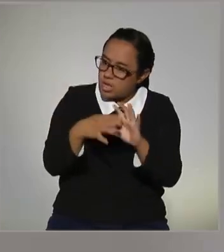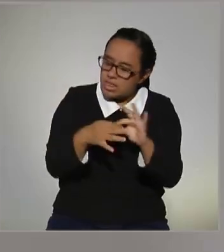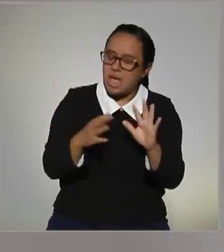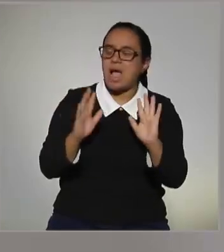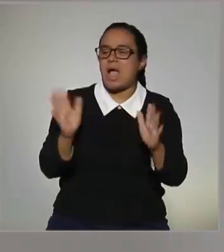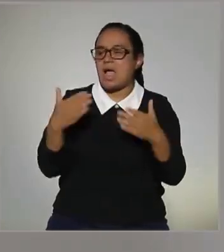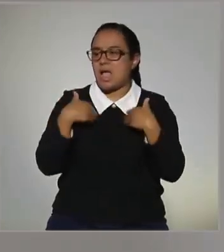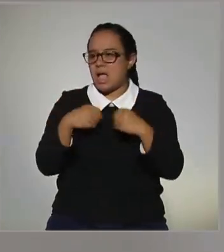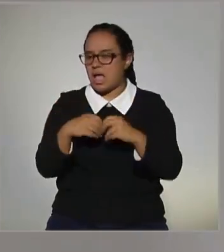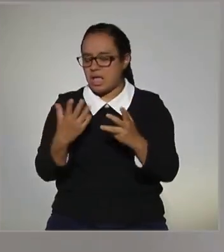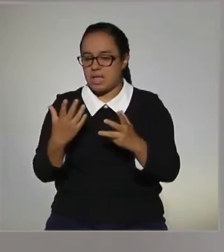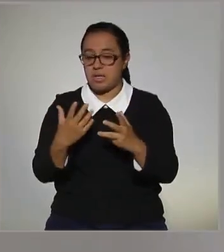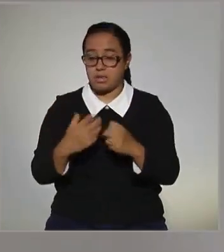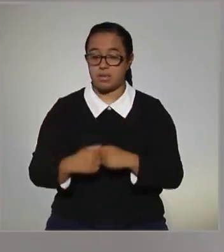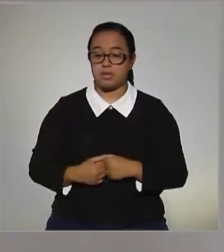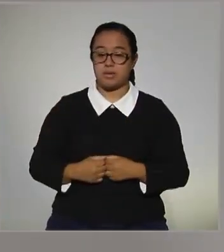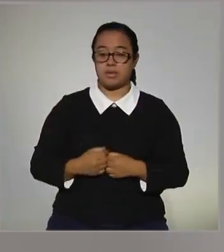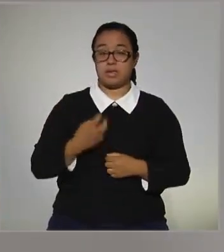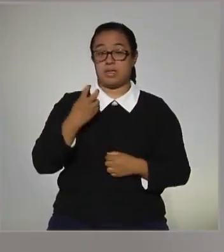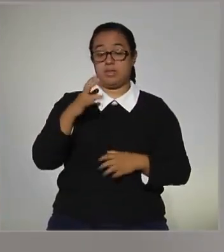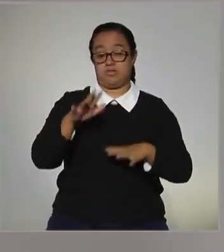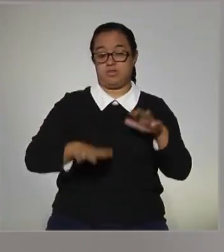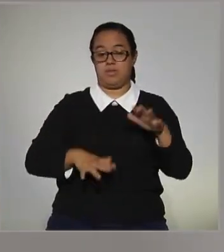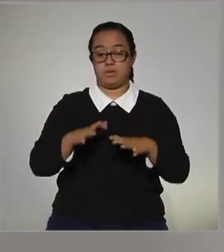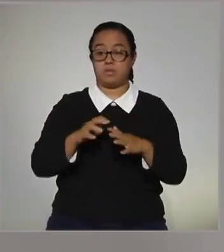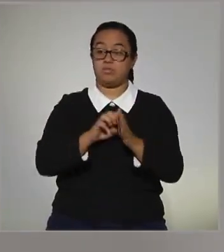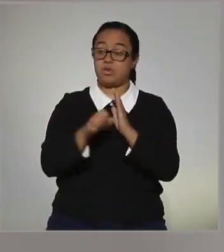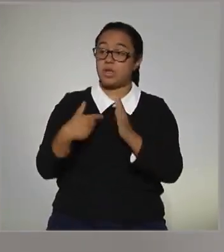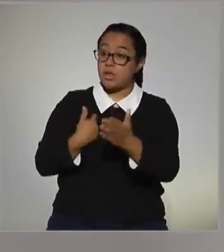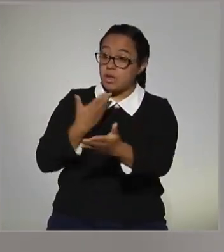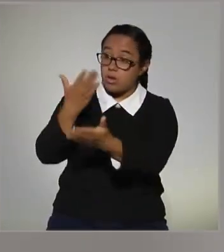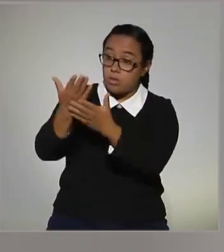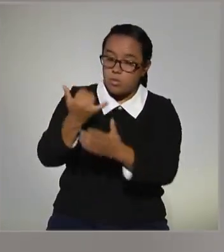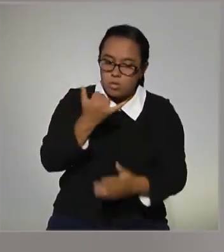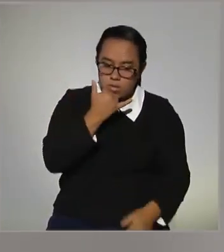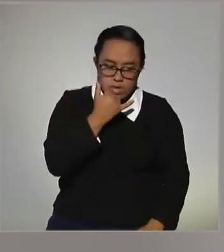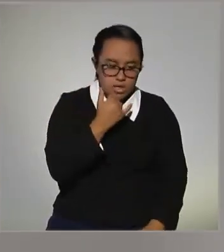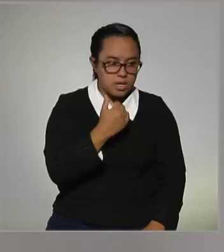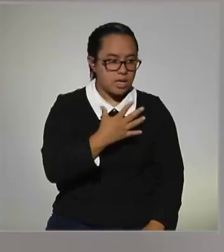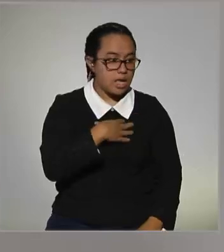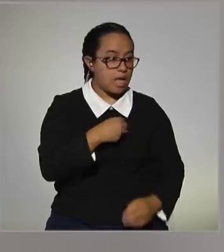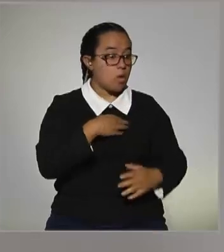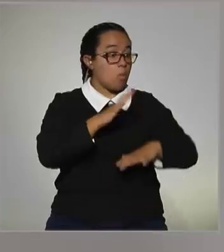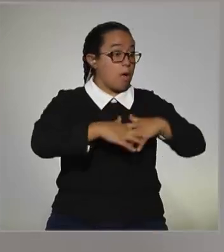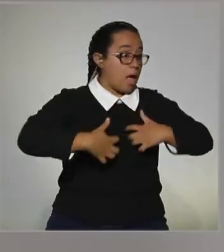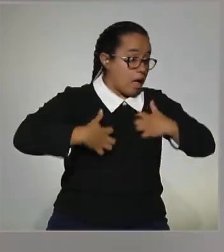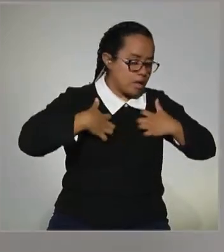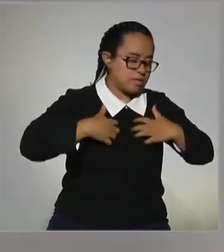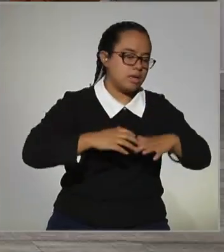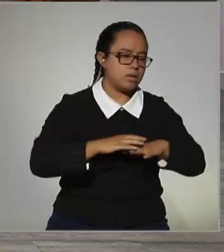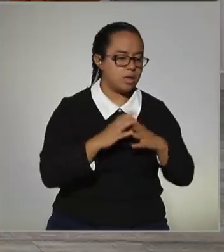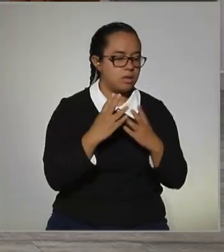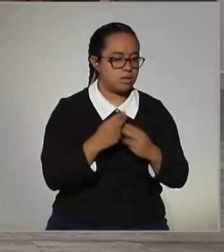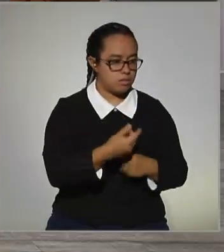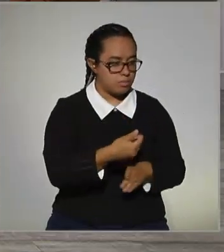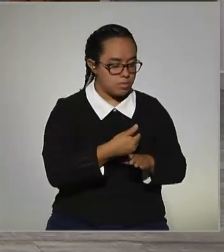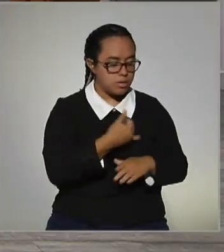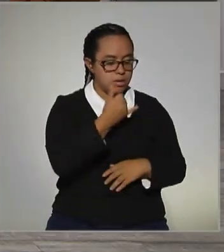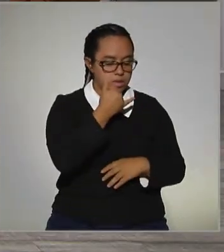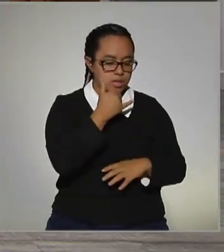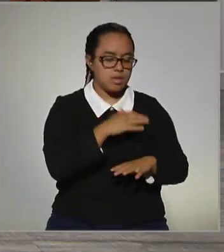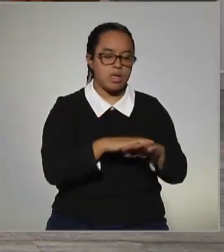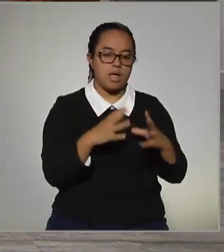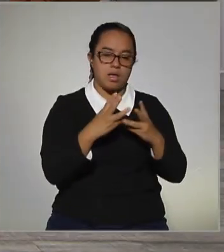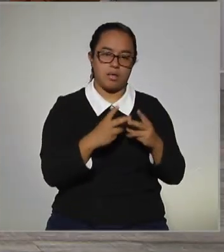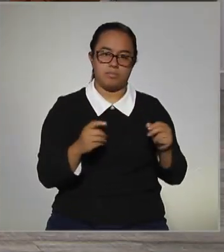Un hijo, o sea, te dejan sin recursos cuando alguien te pide una disculpa, o sea, ya no puedes seguir enganchado de la misma manera. Ya se habla, se pasa a otro punto.